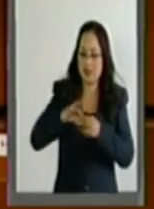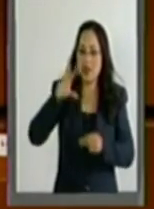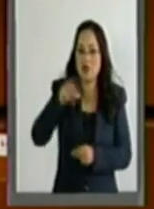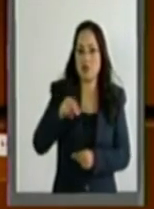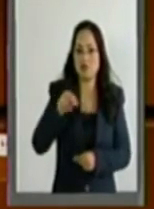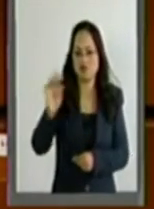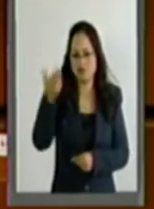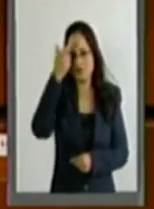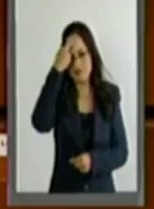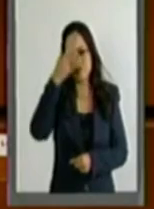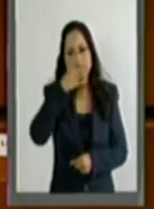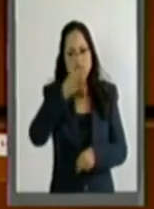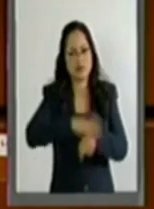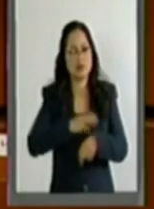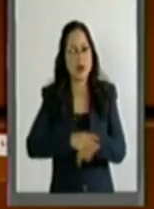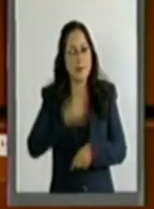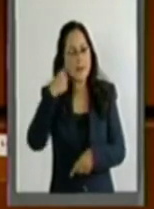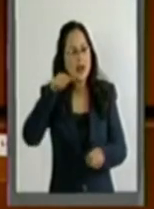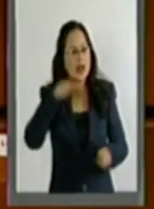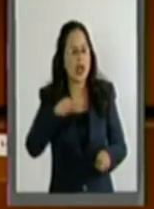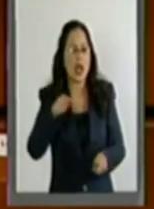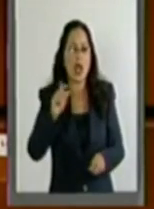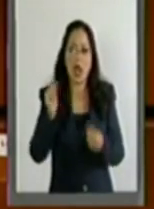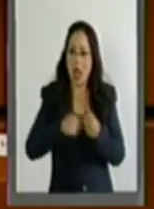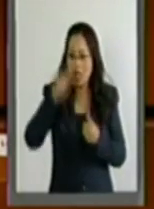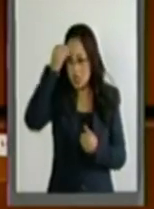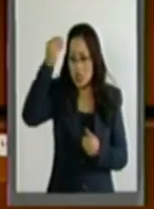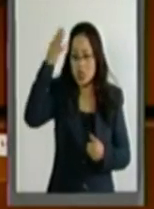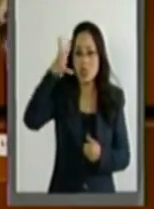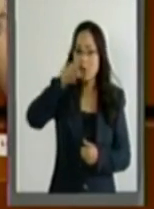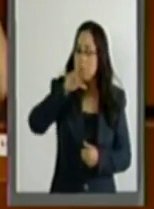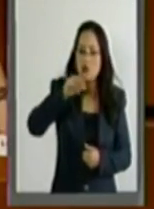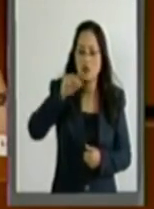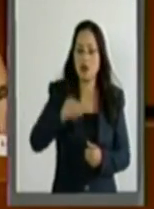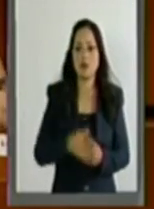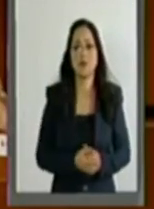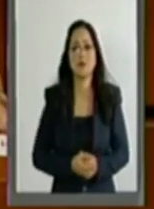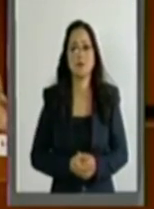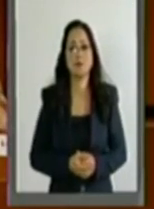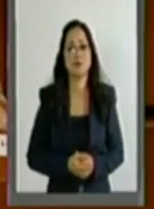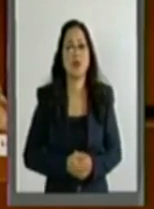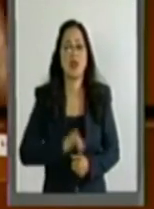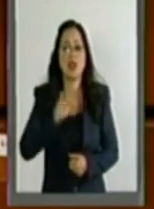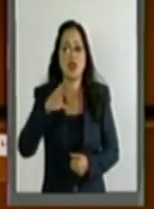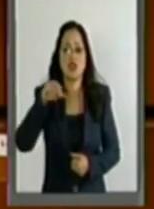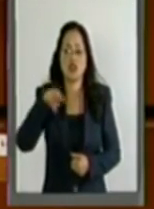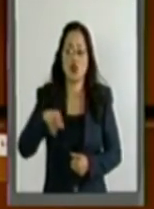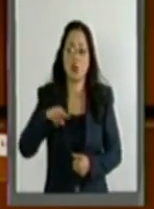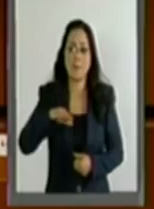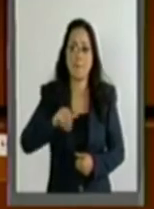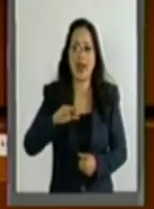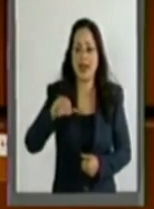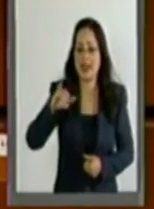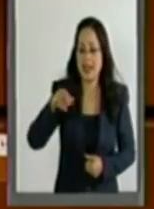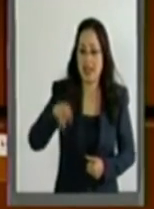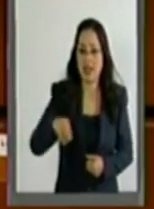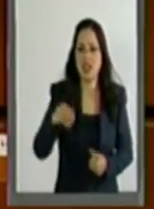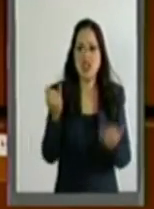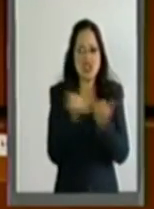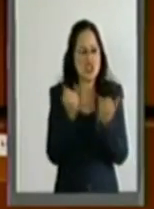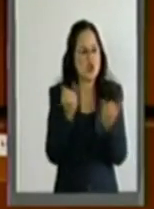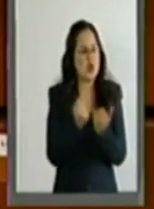recordémoslo para que la desmemoria no haga estragos en nosotros. John McCain, igual que Donald